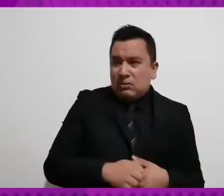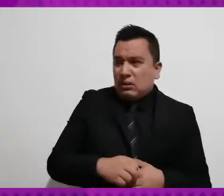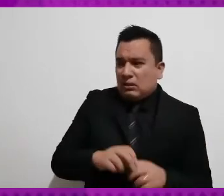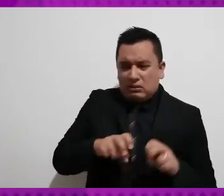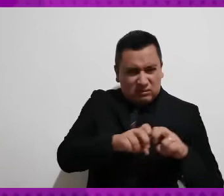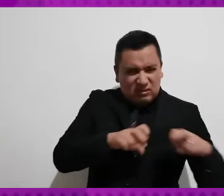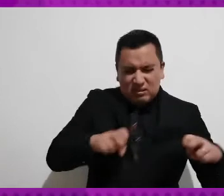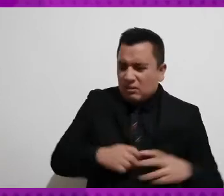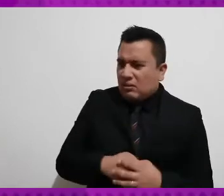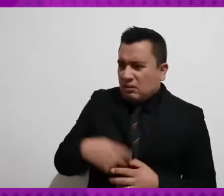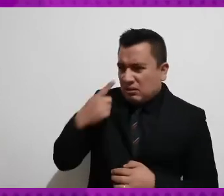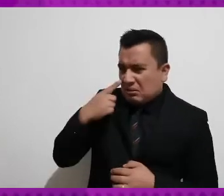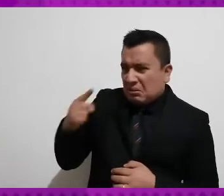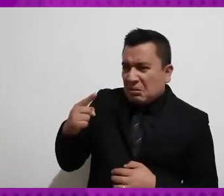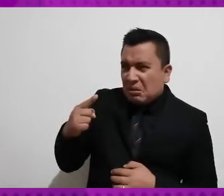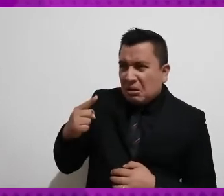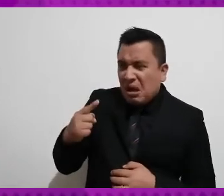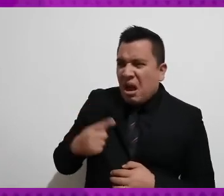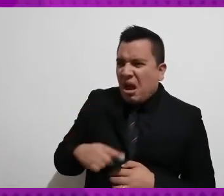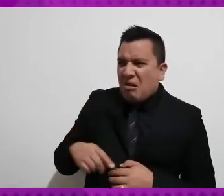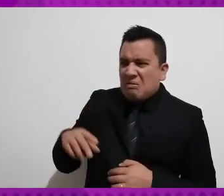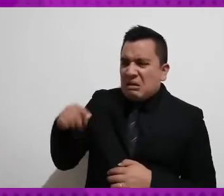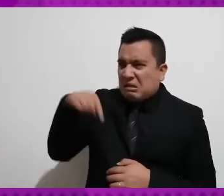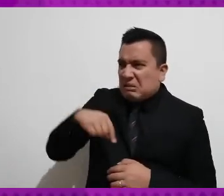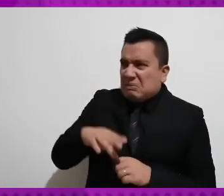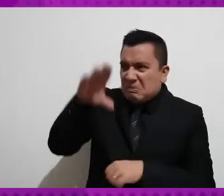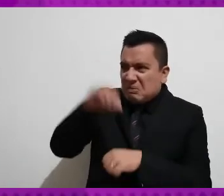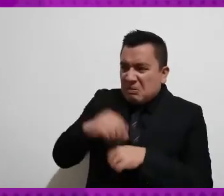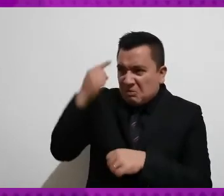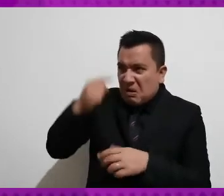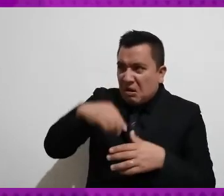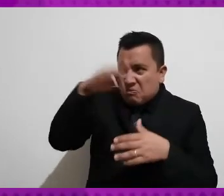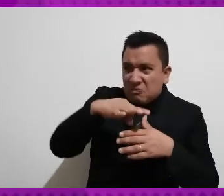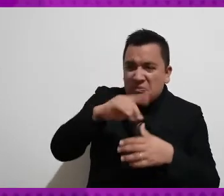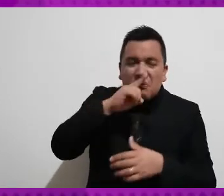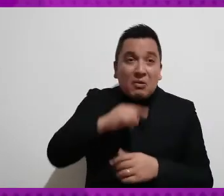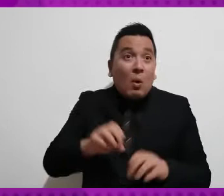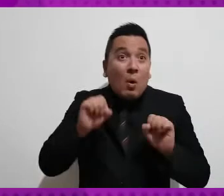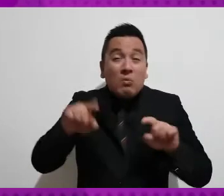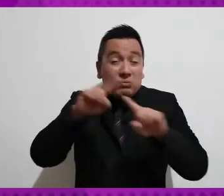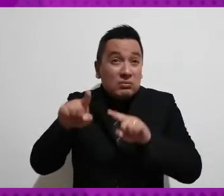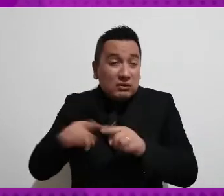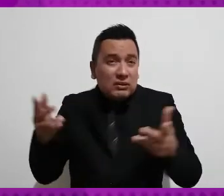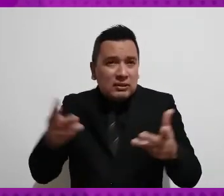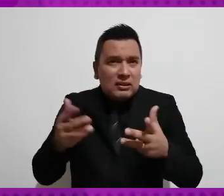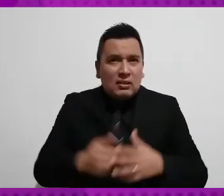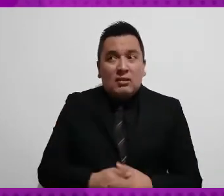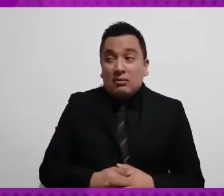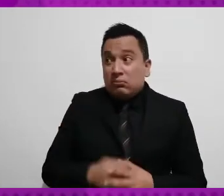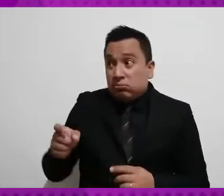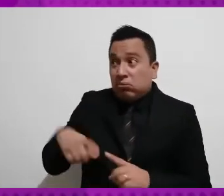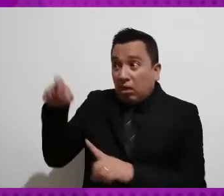una característica en particular que les dificulte realizar actividades que la mayoría de las personas realizamos sin que